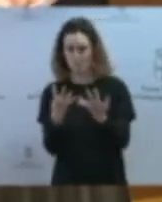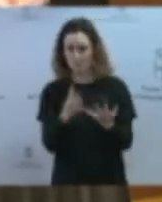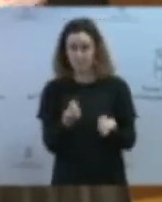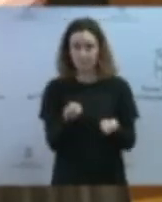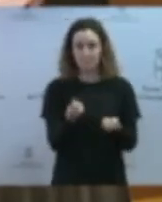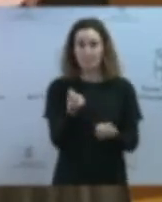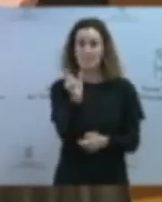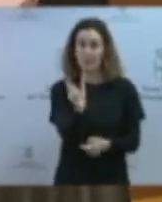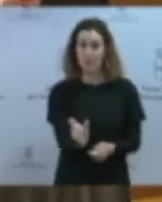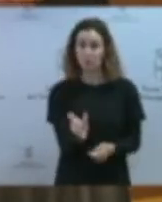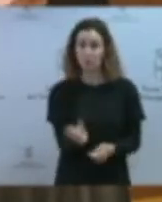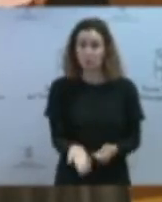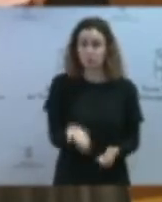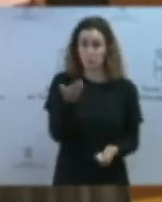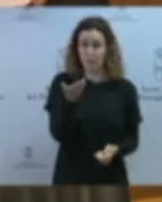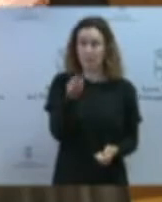al 2021 hemos perdido un